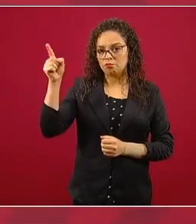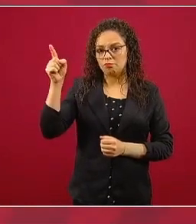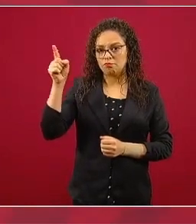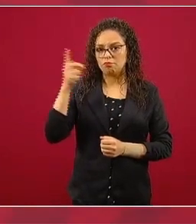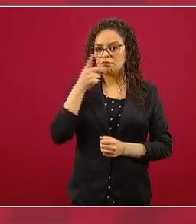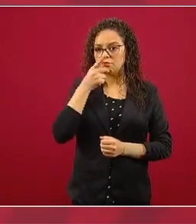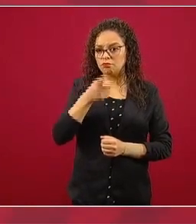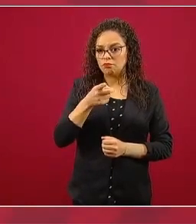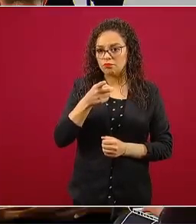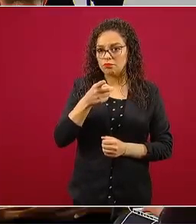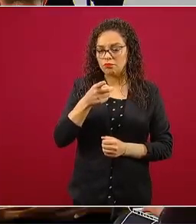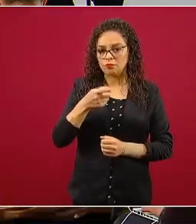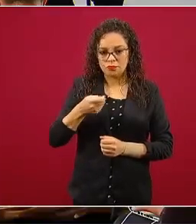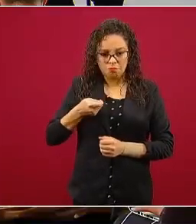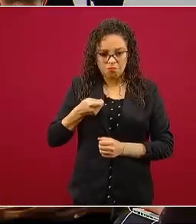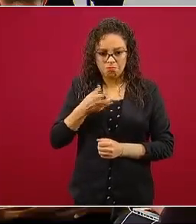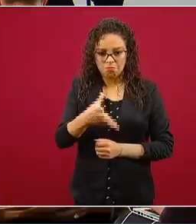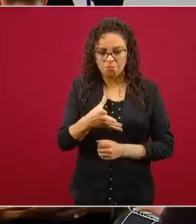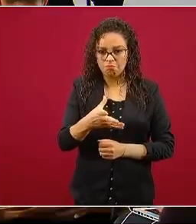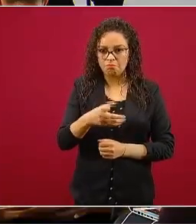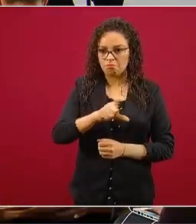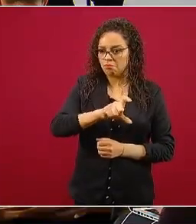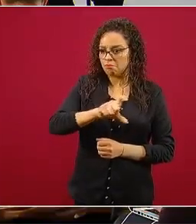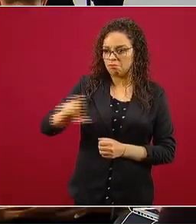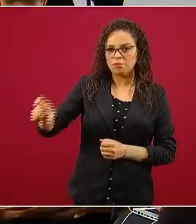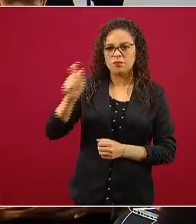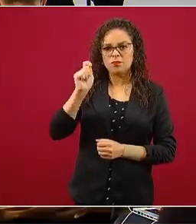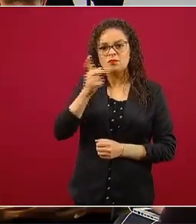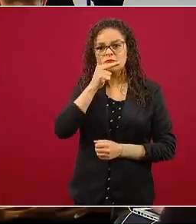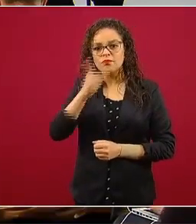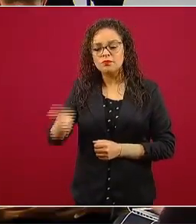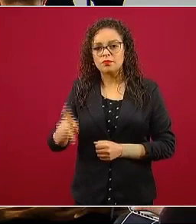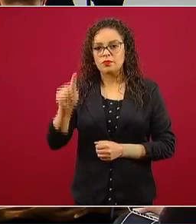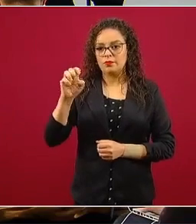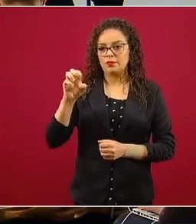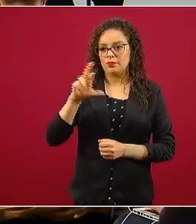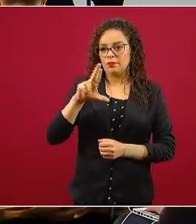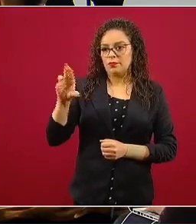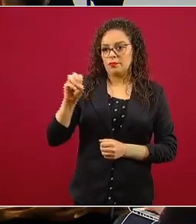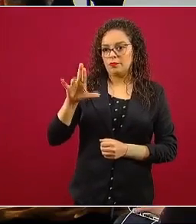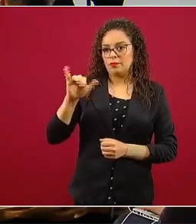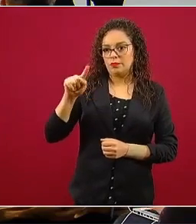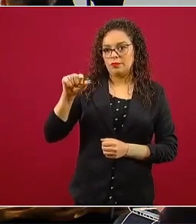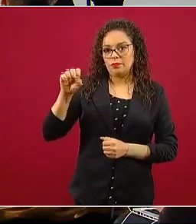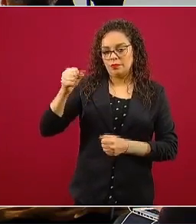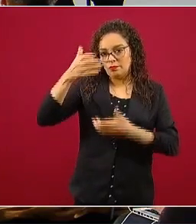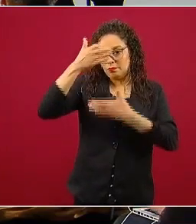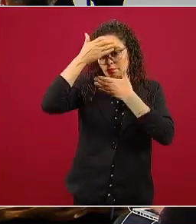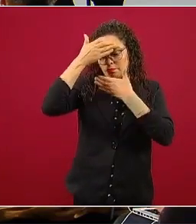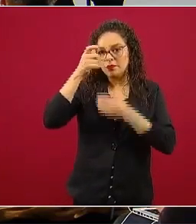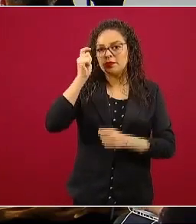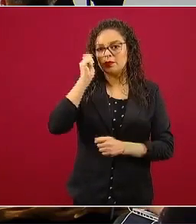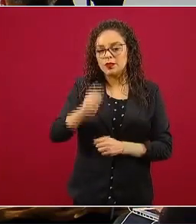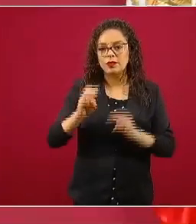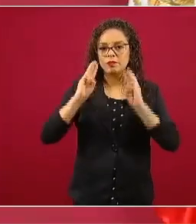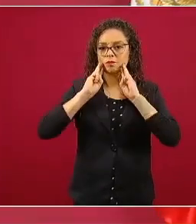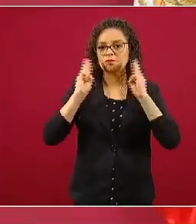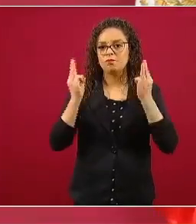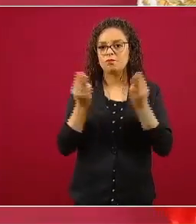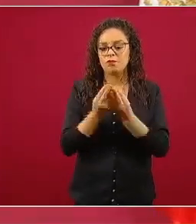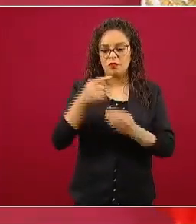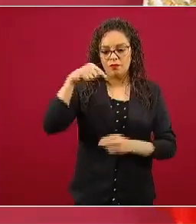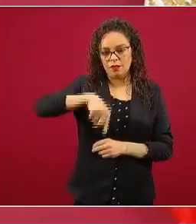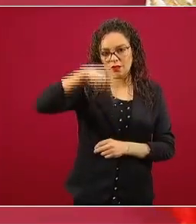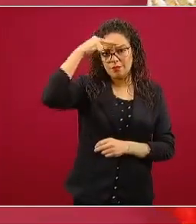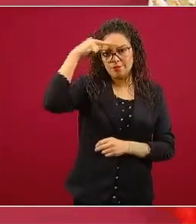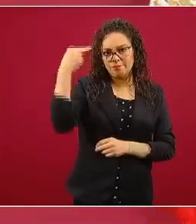llamar terroristas a los narcotraficantes mexicanos. Entonces yo les di mi